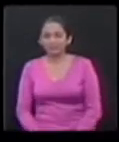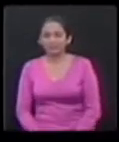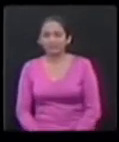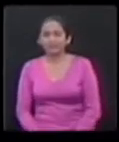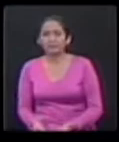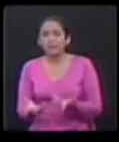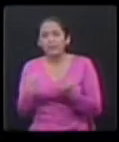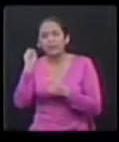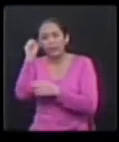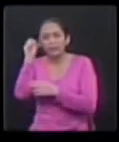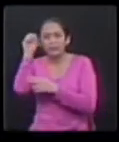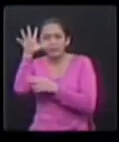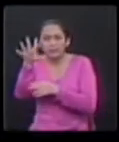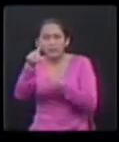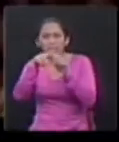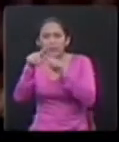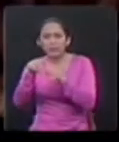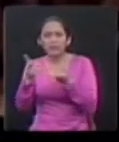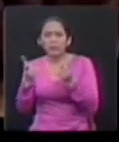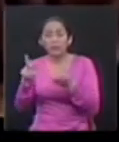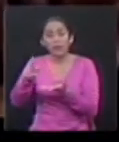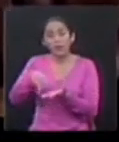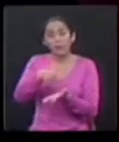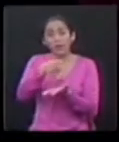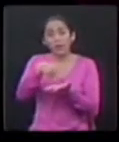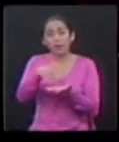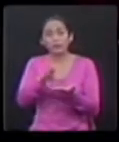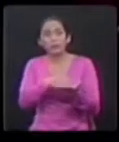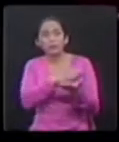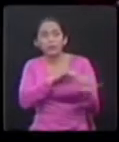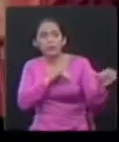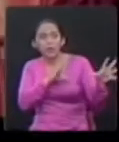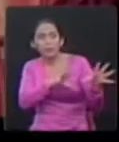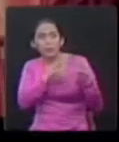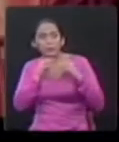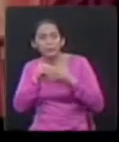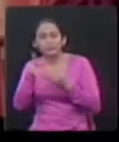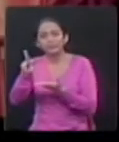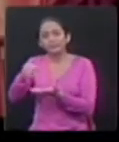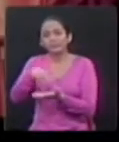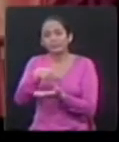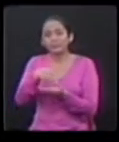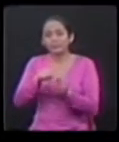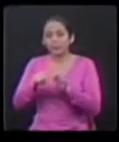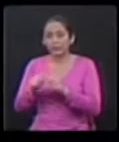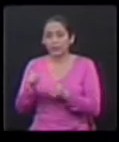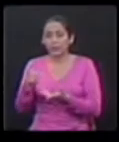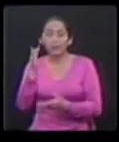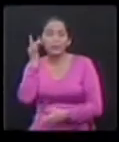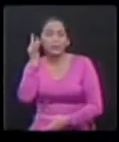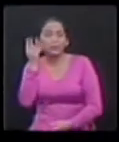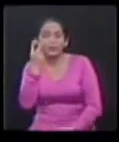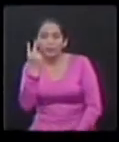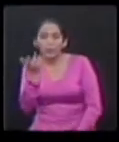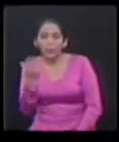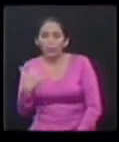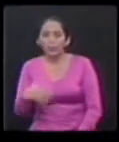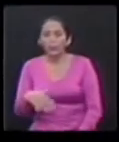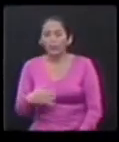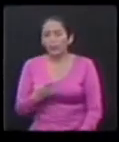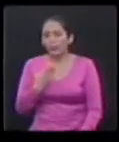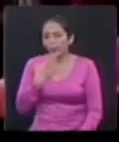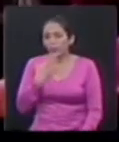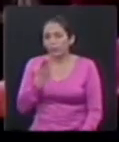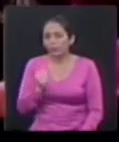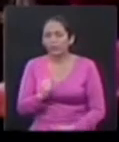al cine, al ballet y, en este caso, a la ópera a través de la música de Verdi. Una historia de todos los tiempos, de una mujer al margen de la sociedad que intenta regresar